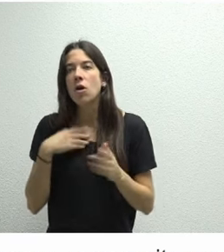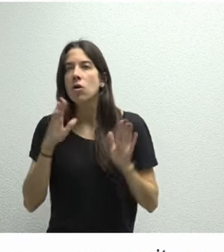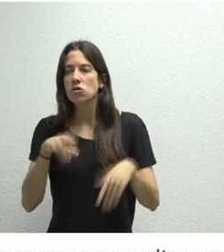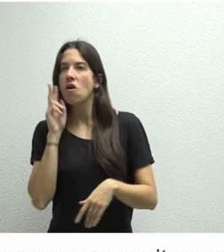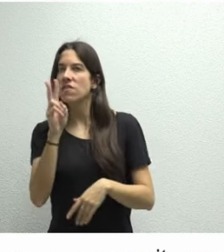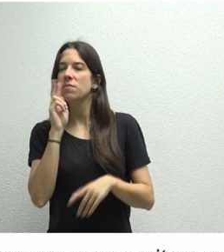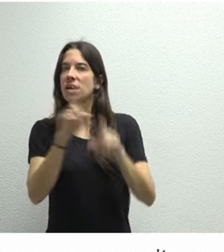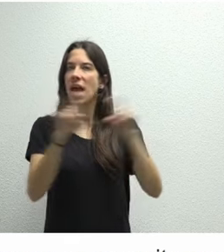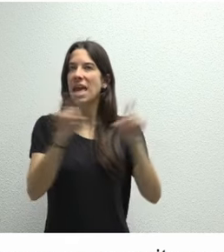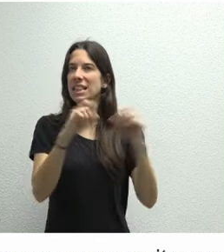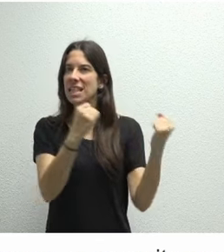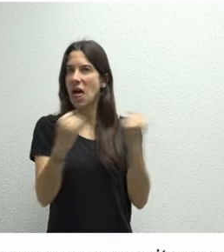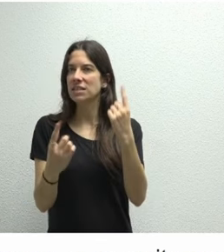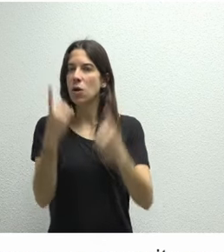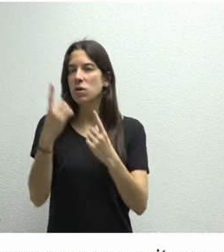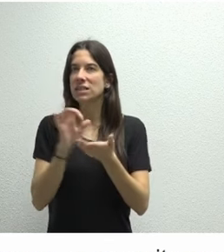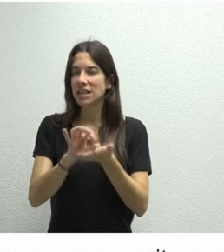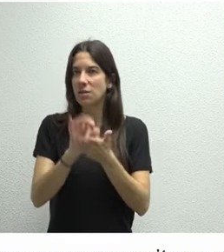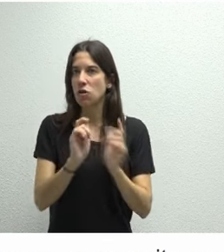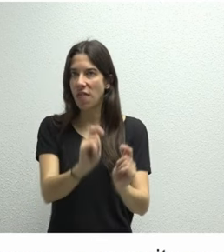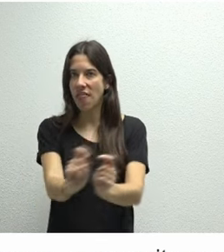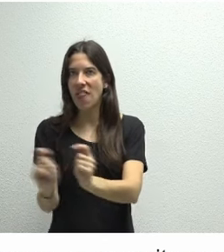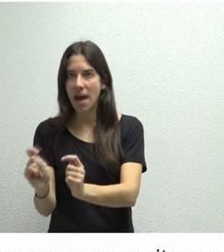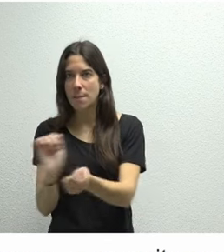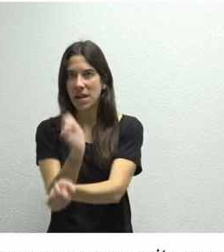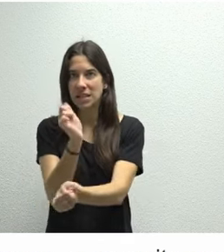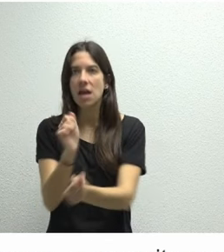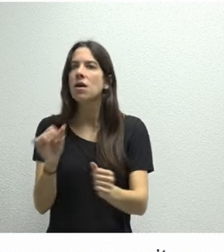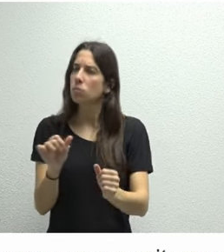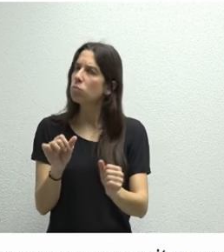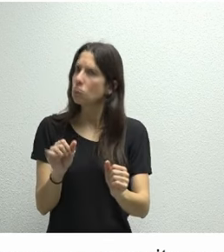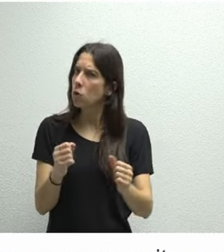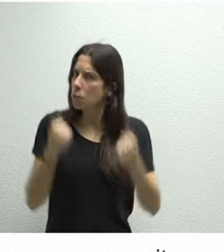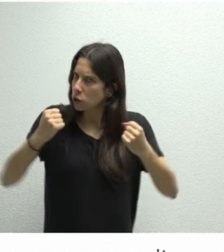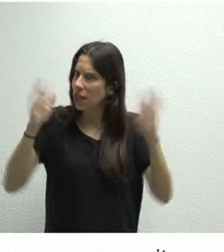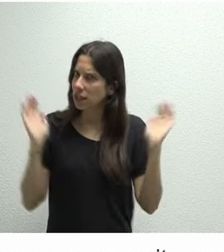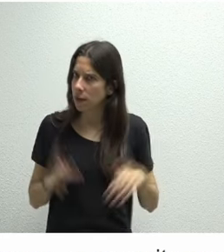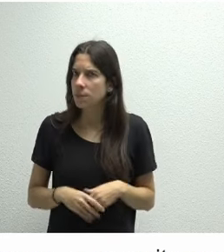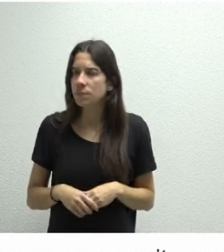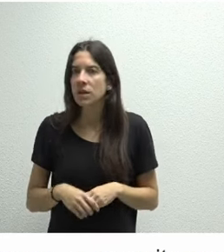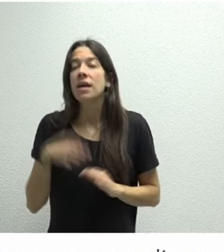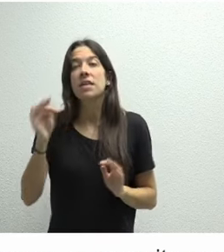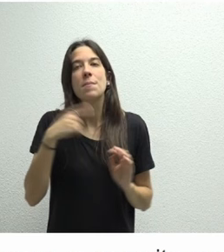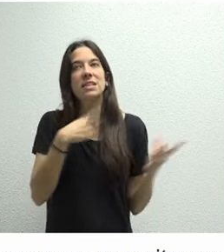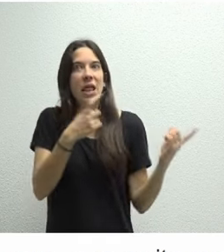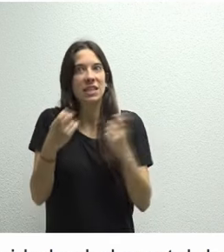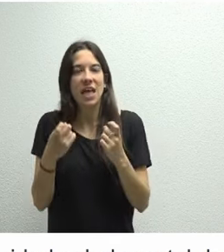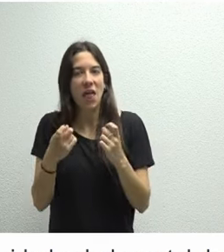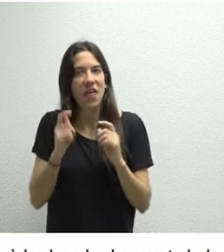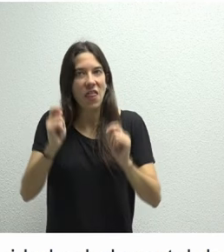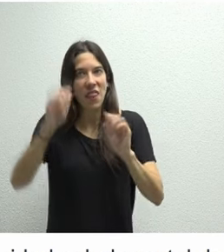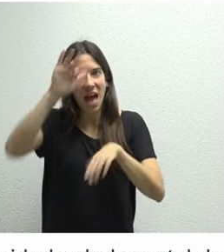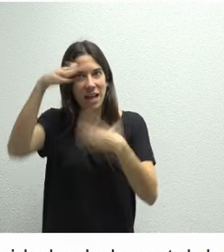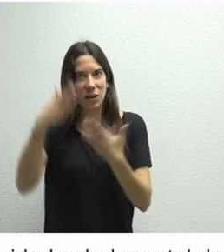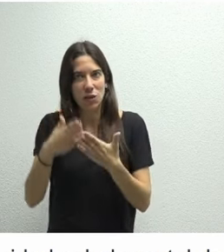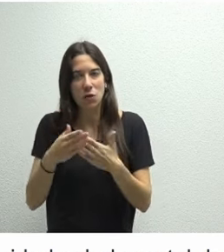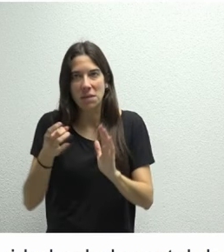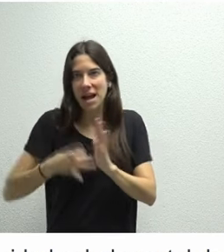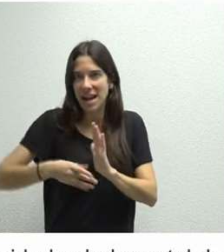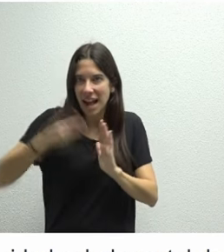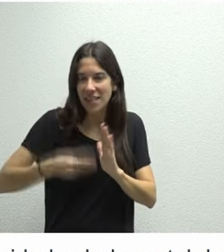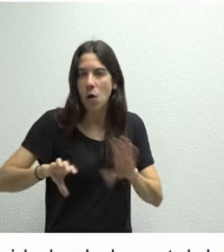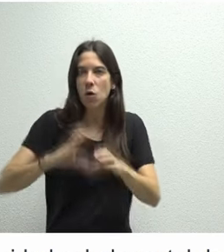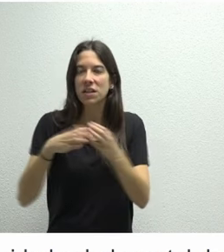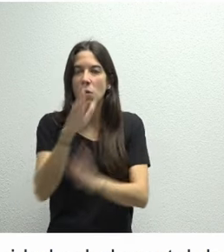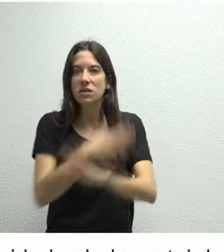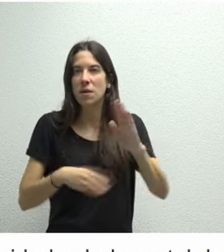prestadoras de de muy potente y con la necesidad de darle una atención de calidad a un colectivo de discapacidad